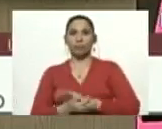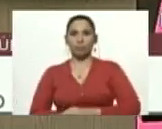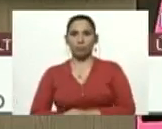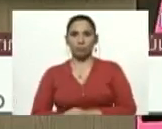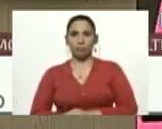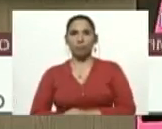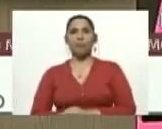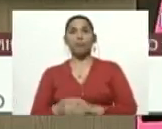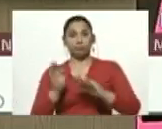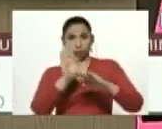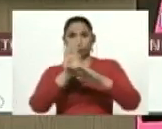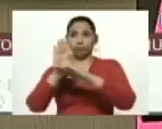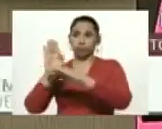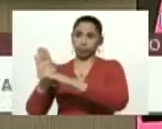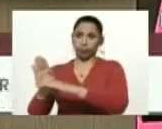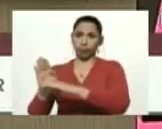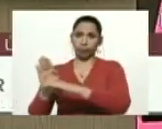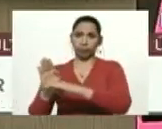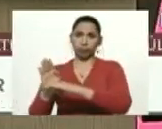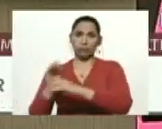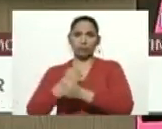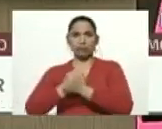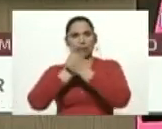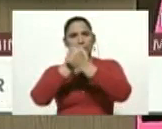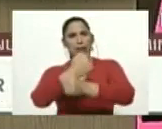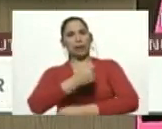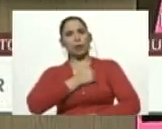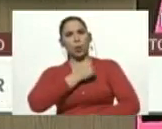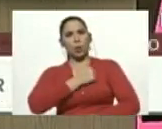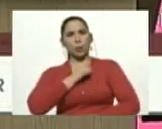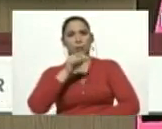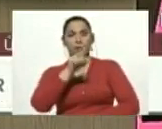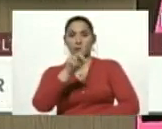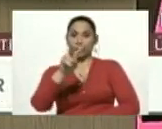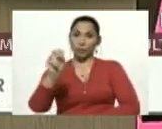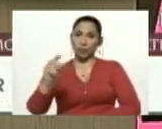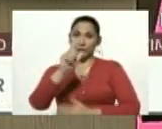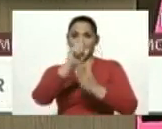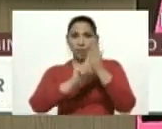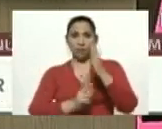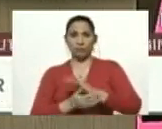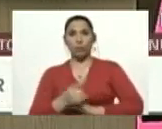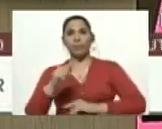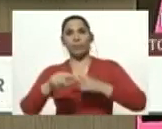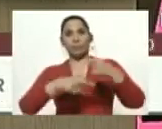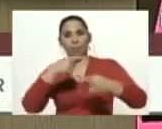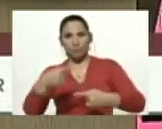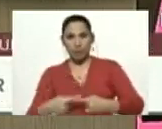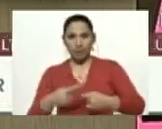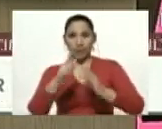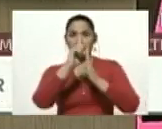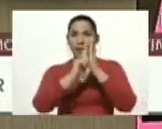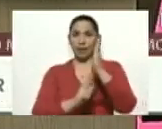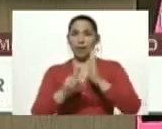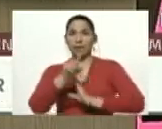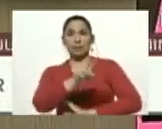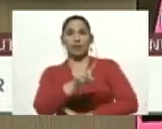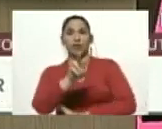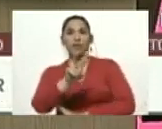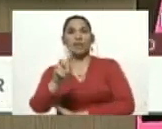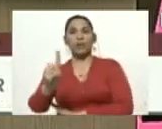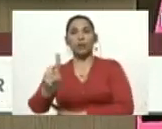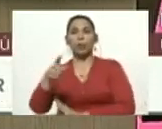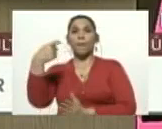está protegido, querido hermano, querido compatriota, hasta 120 litros. Luego, el litro número 121